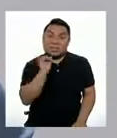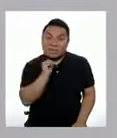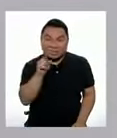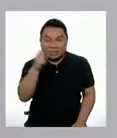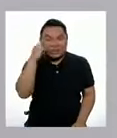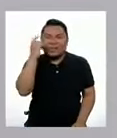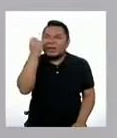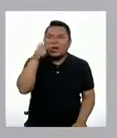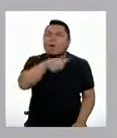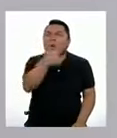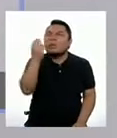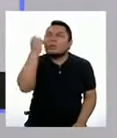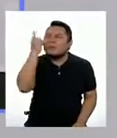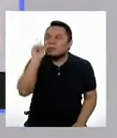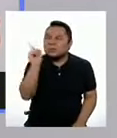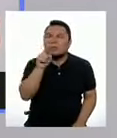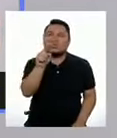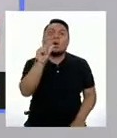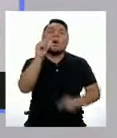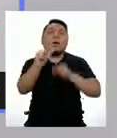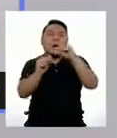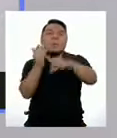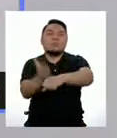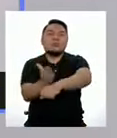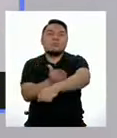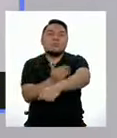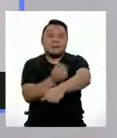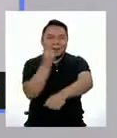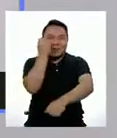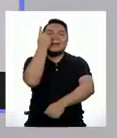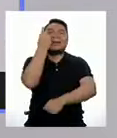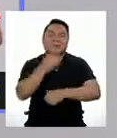no puedes entender ahora, poco a poco los podrás